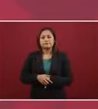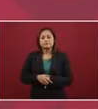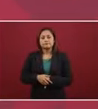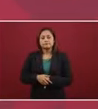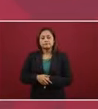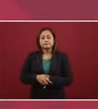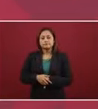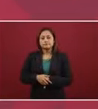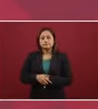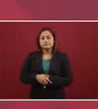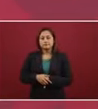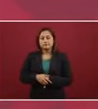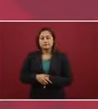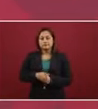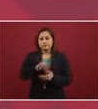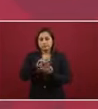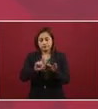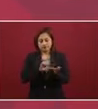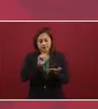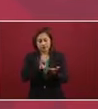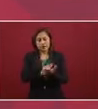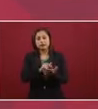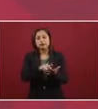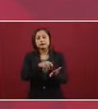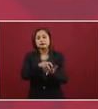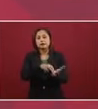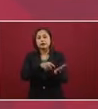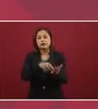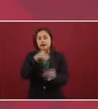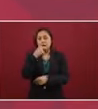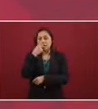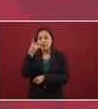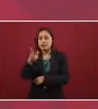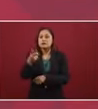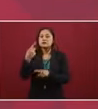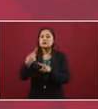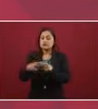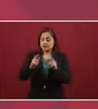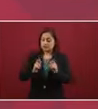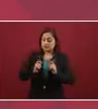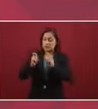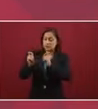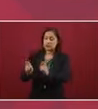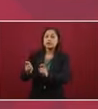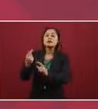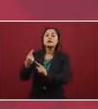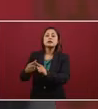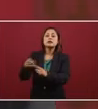nombrara o a los representantes los nombrara el gobernador en turno,